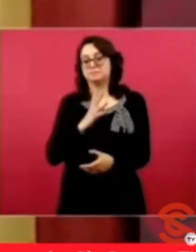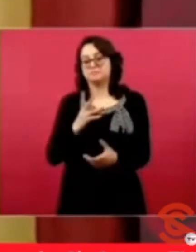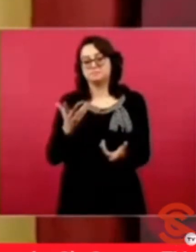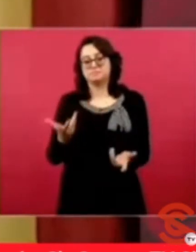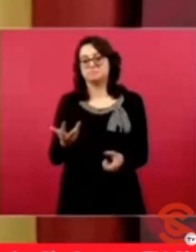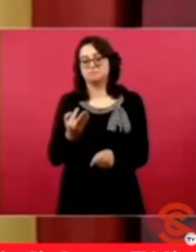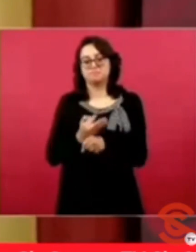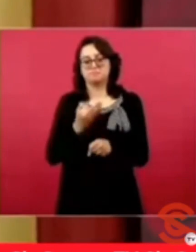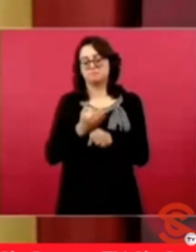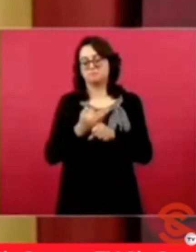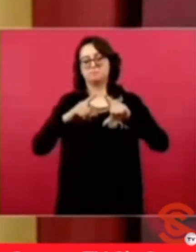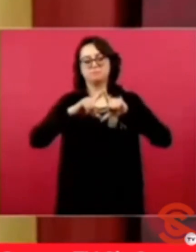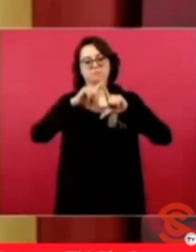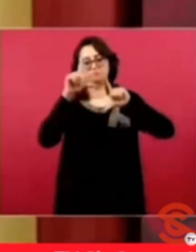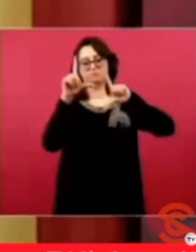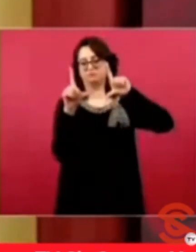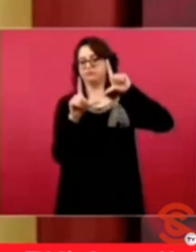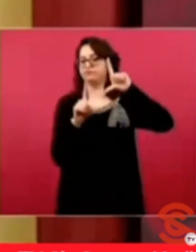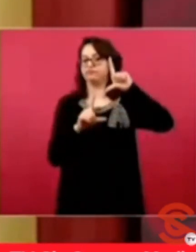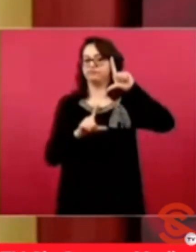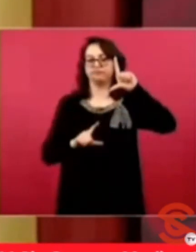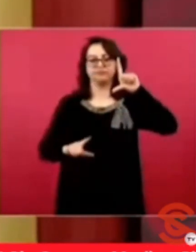parte del país.